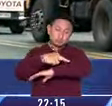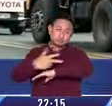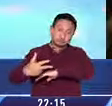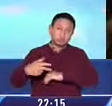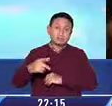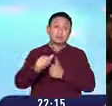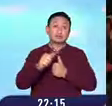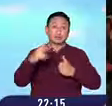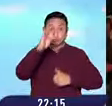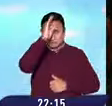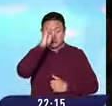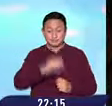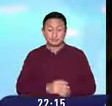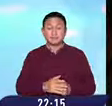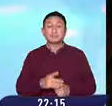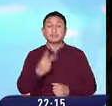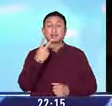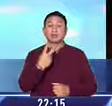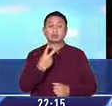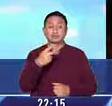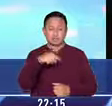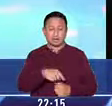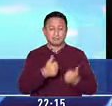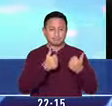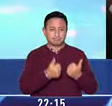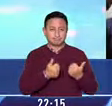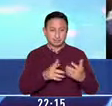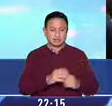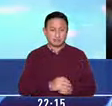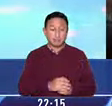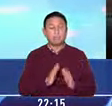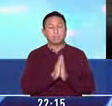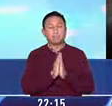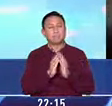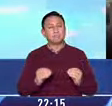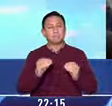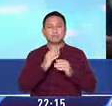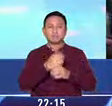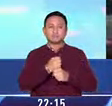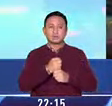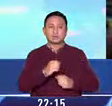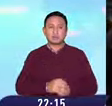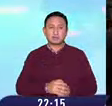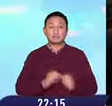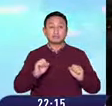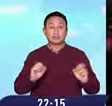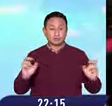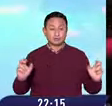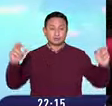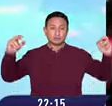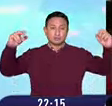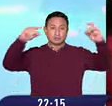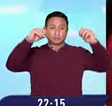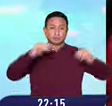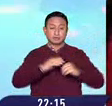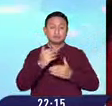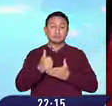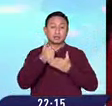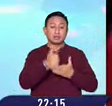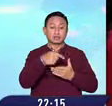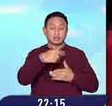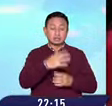hospital. Si bien ahora las víctimas estarían fuera de peligro, piden más seguridad, un puente peatonal que los ayude a cruzar